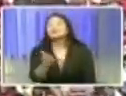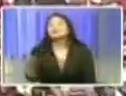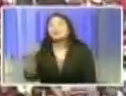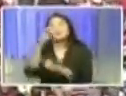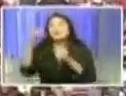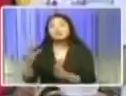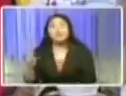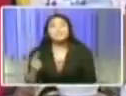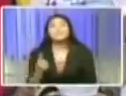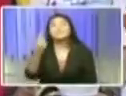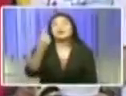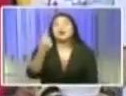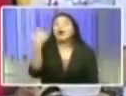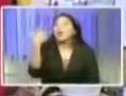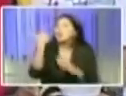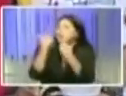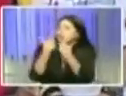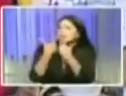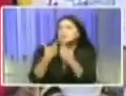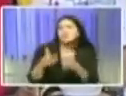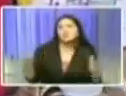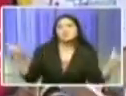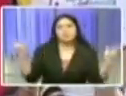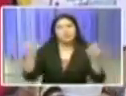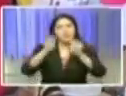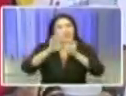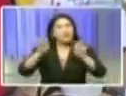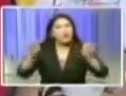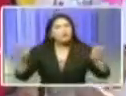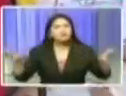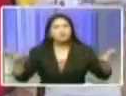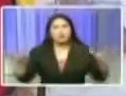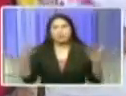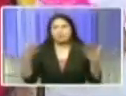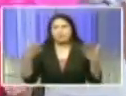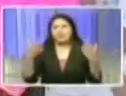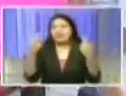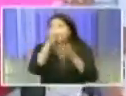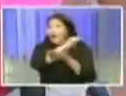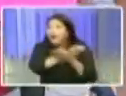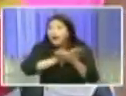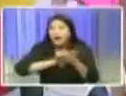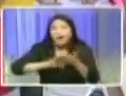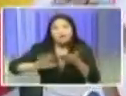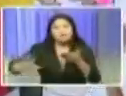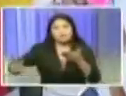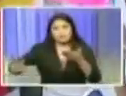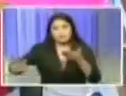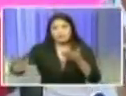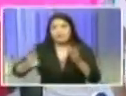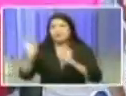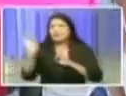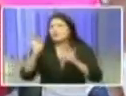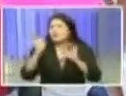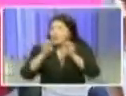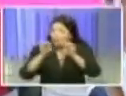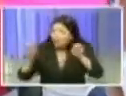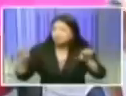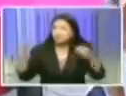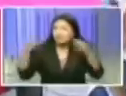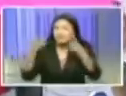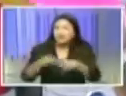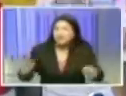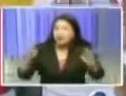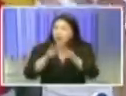vez tiene libre acceso a la educación a todos los niveles de manera gratuita y con una educación de valores